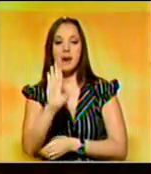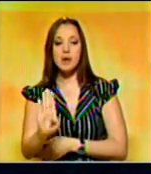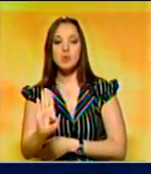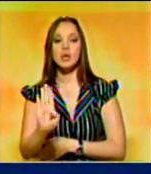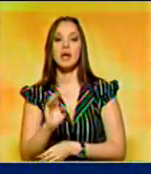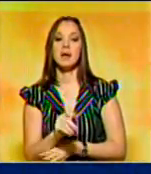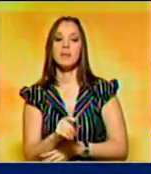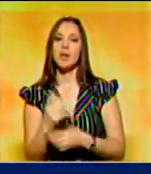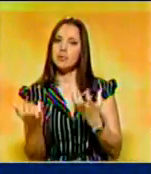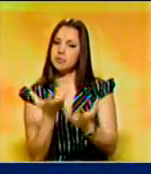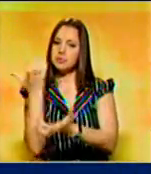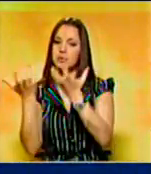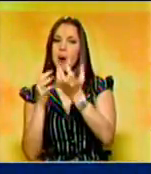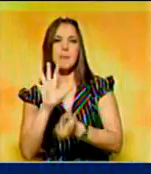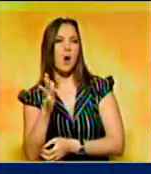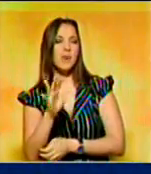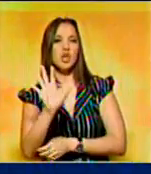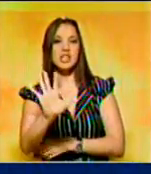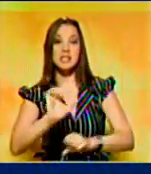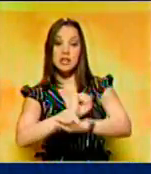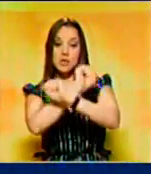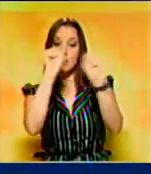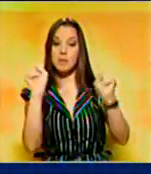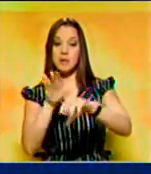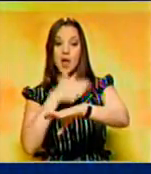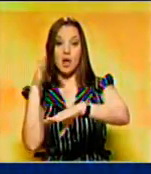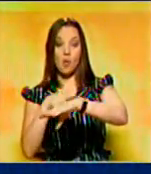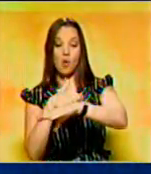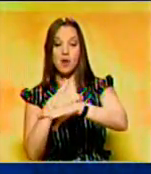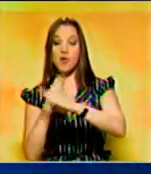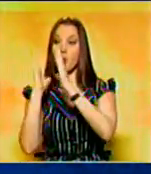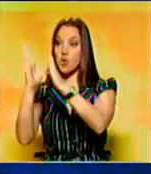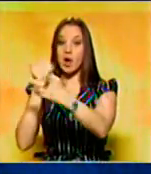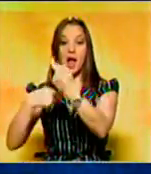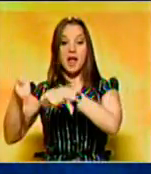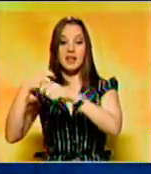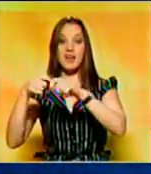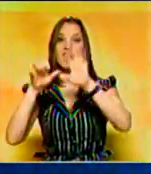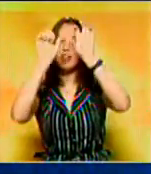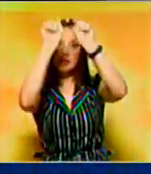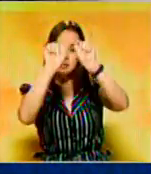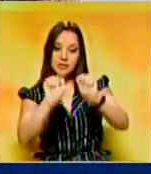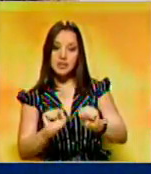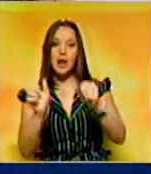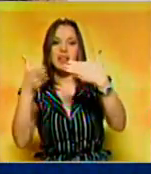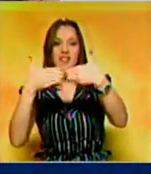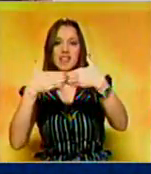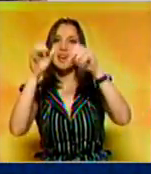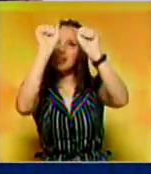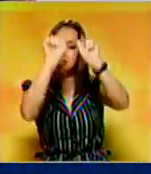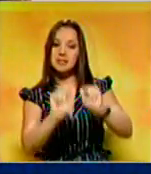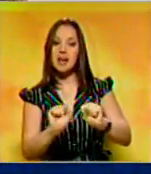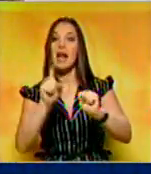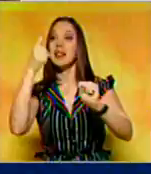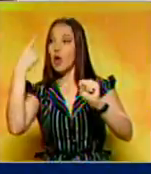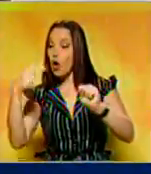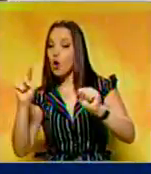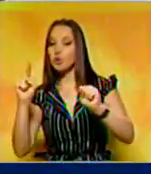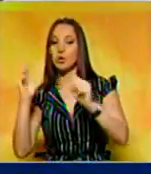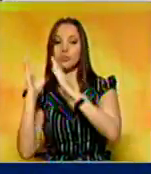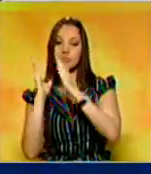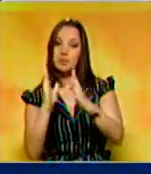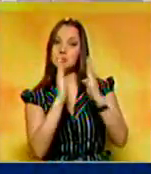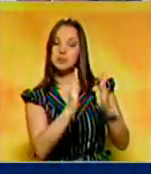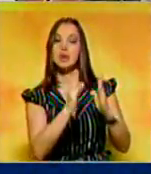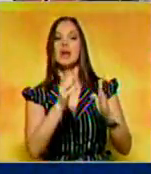fuego se originó cerca de las 5 de la mañana este jueves en un local que vende persianas y se extendió a dos locales más de artículos para